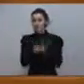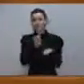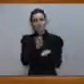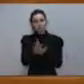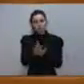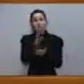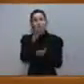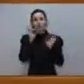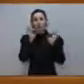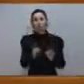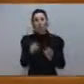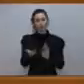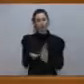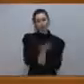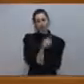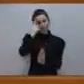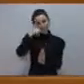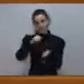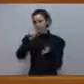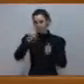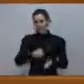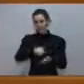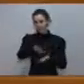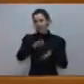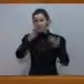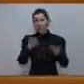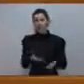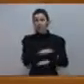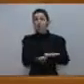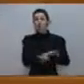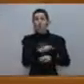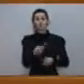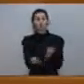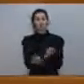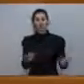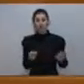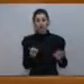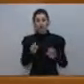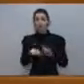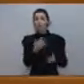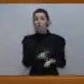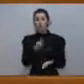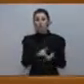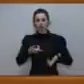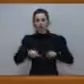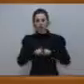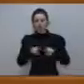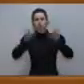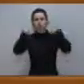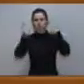asturiano no ha reaccionado y, solo cuando ya es un hecho consumado, se escandalizan como uña lañedera.